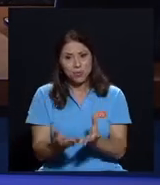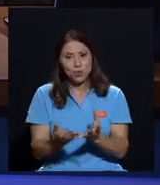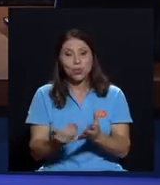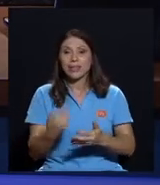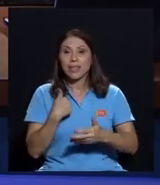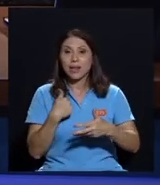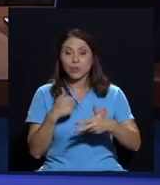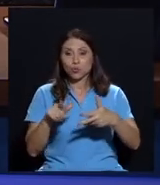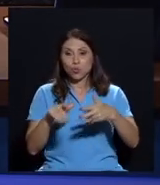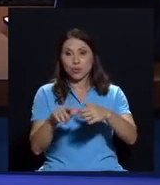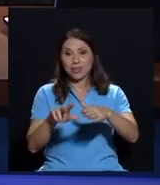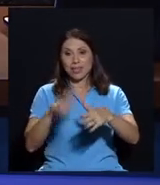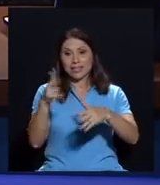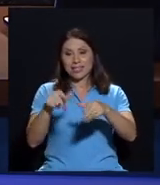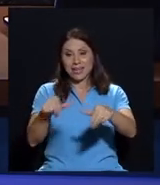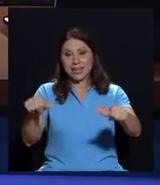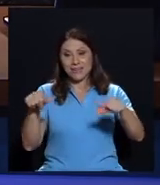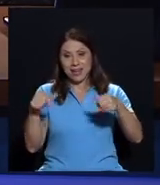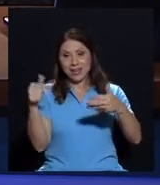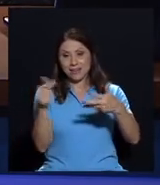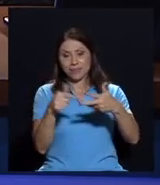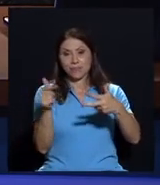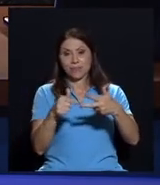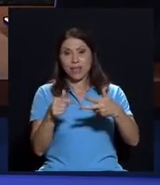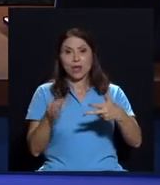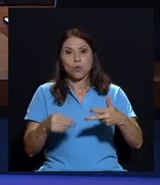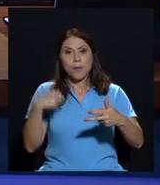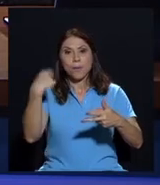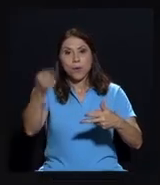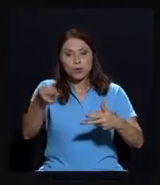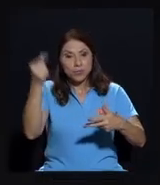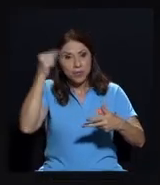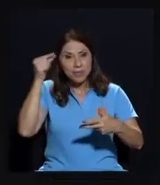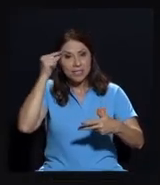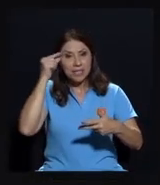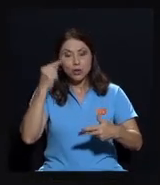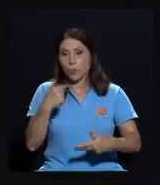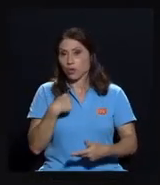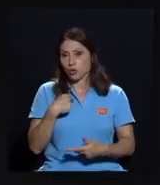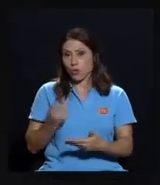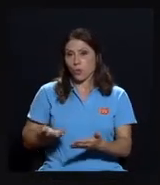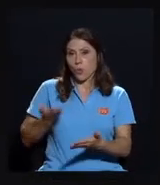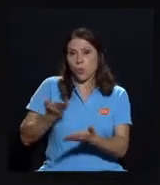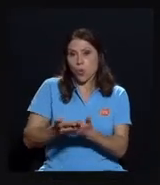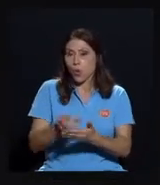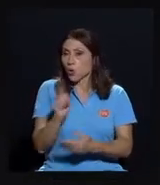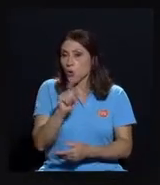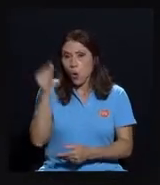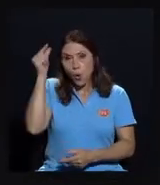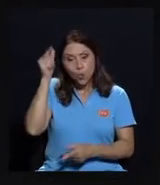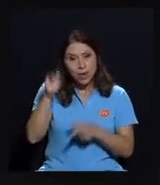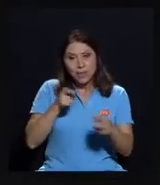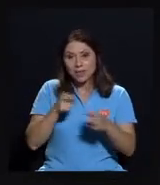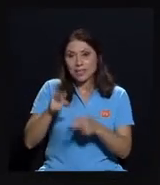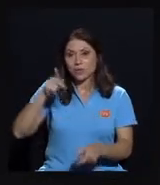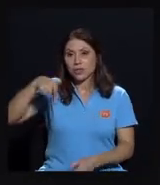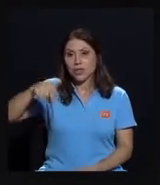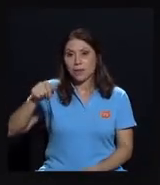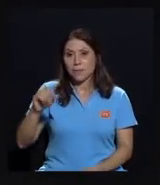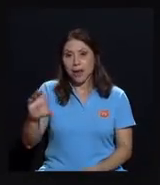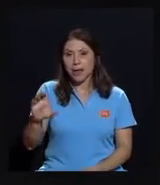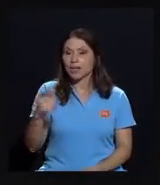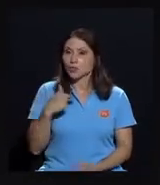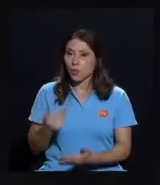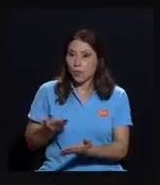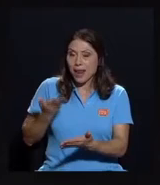tareas una próxima administración y he planteado que le hagan una administración no al pac sino un gobierno nacional yo